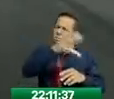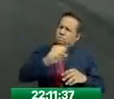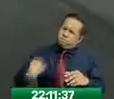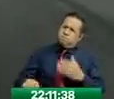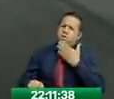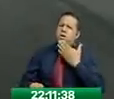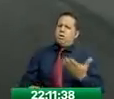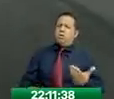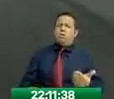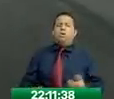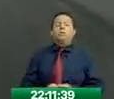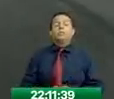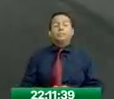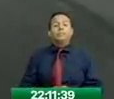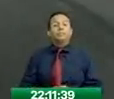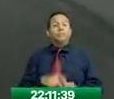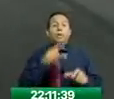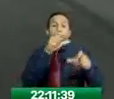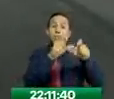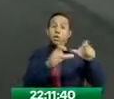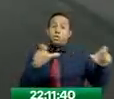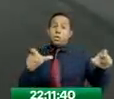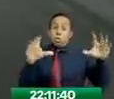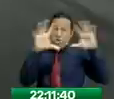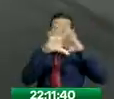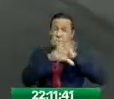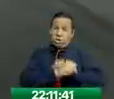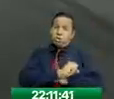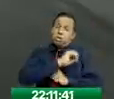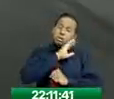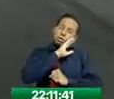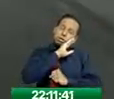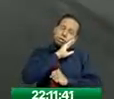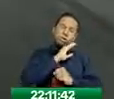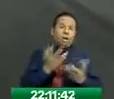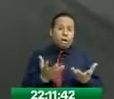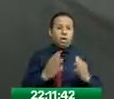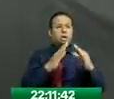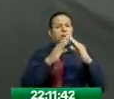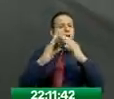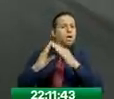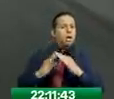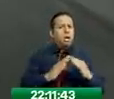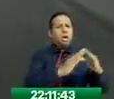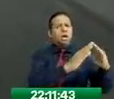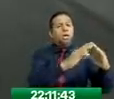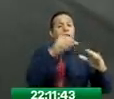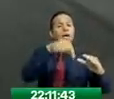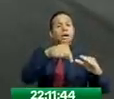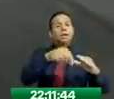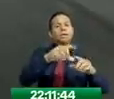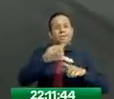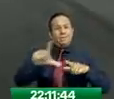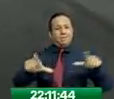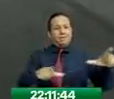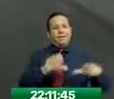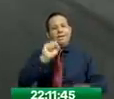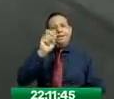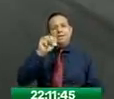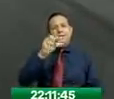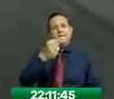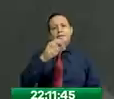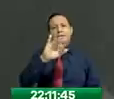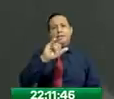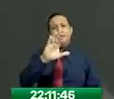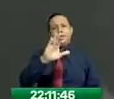Mientras muchos duermen, ellos aprovechan las horas de la madrugada para robar en viviendas de la cooperativa Santiaguito Roldós, en el sur de